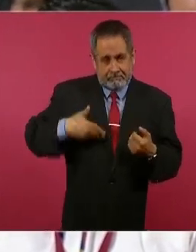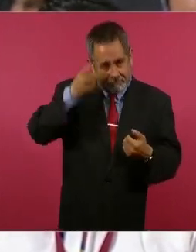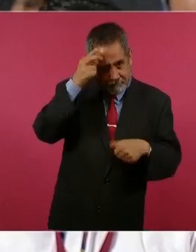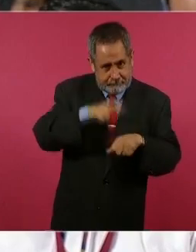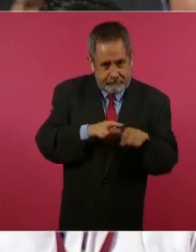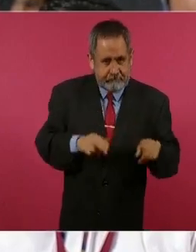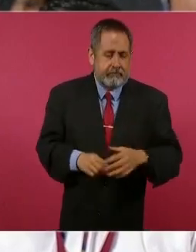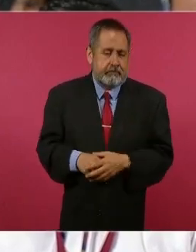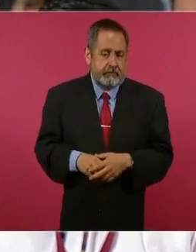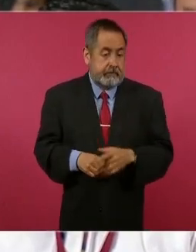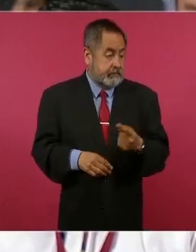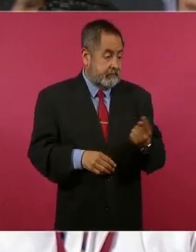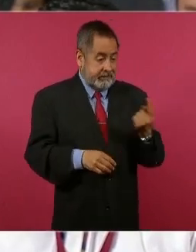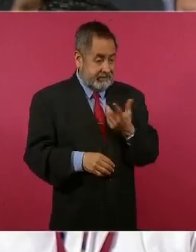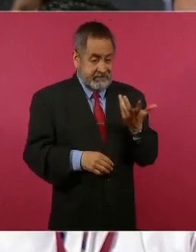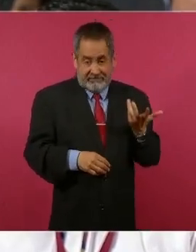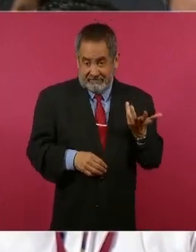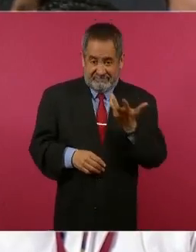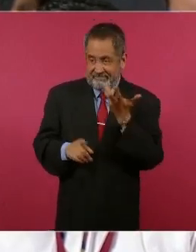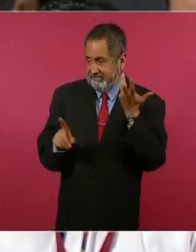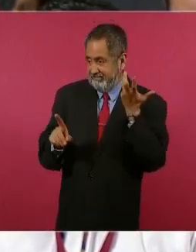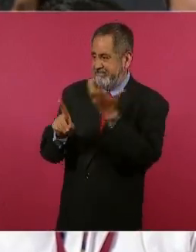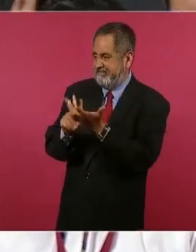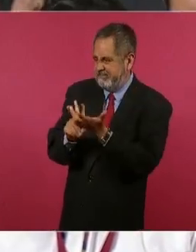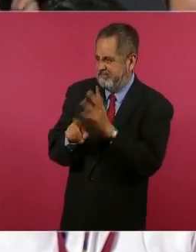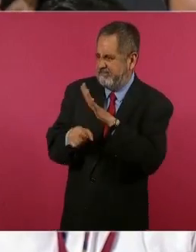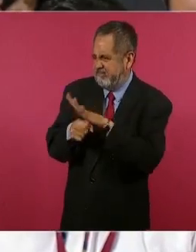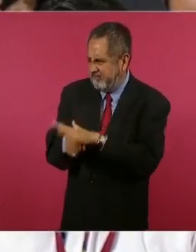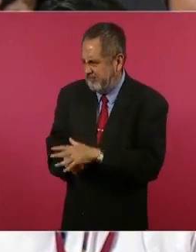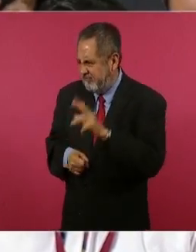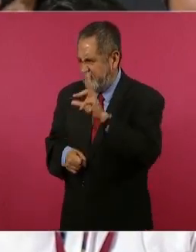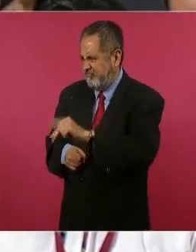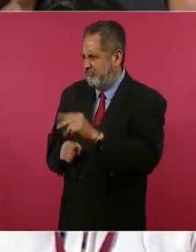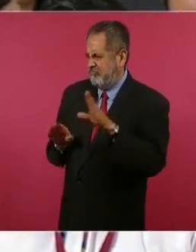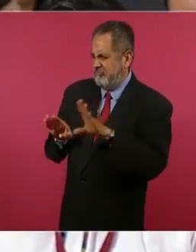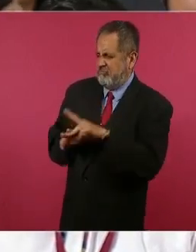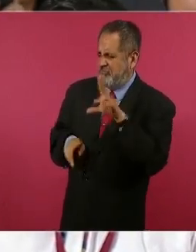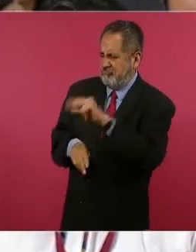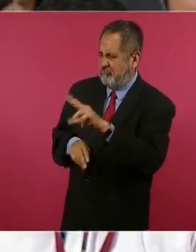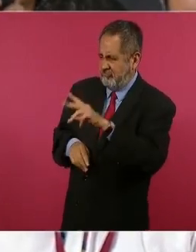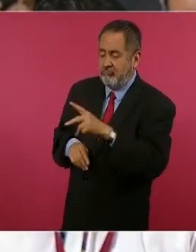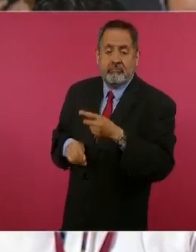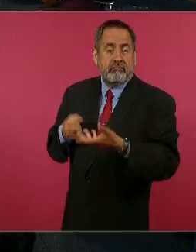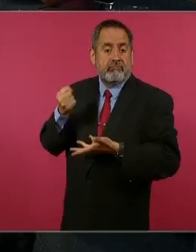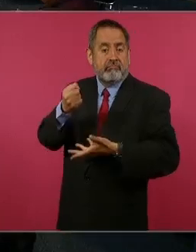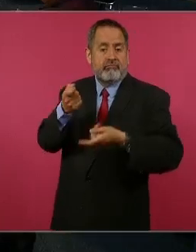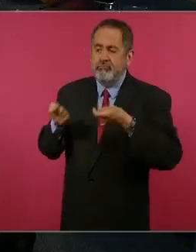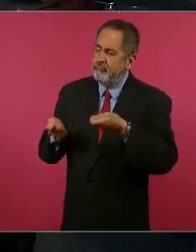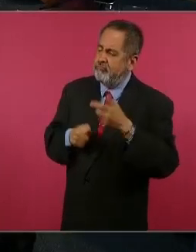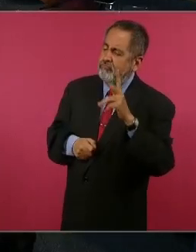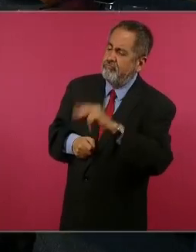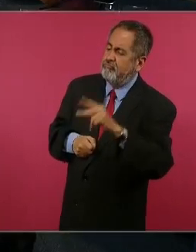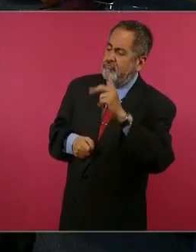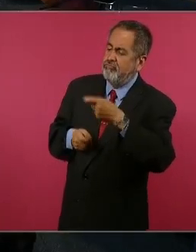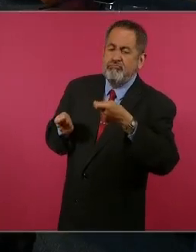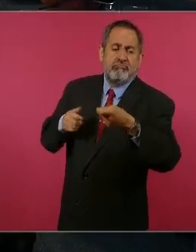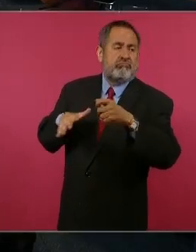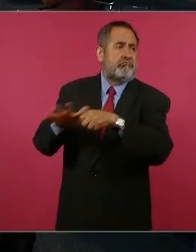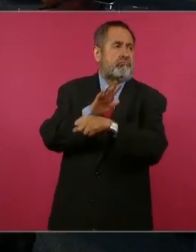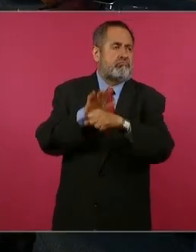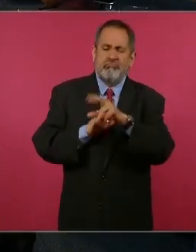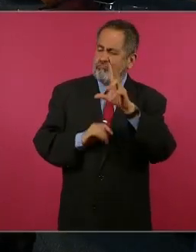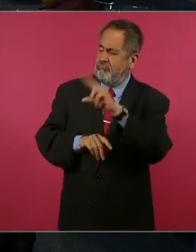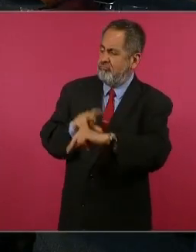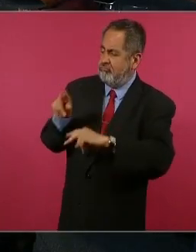presiones pues no sólo se ha buscado controlar el presupuesto y controlar las estructuras sino